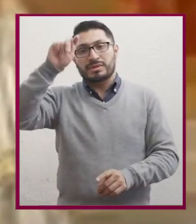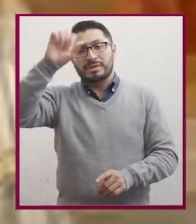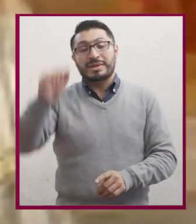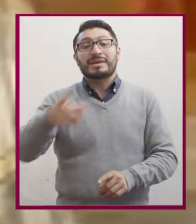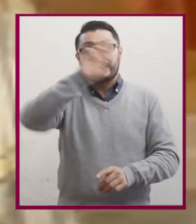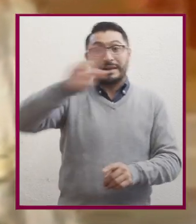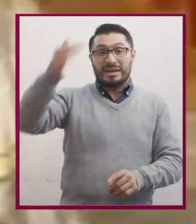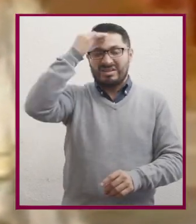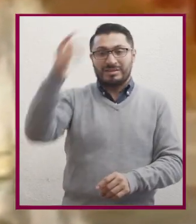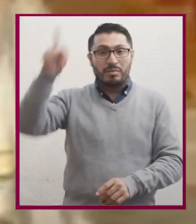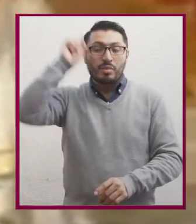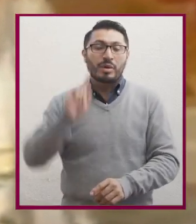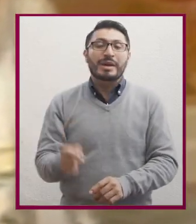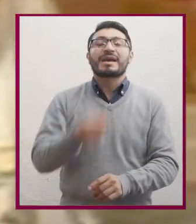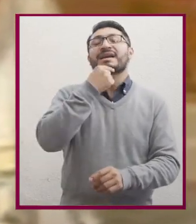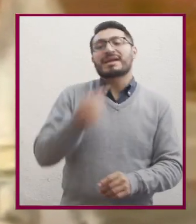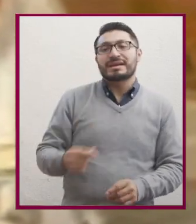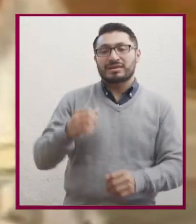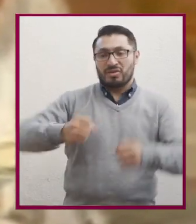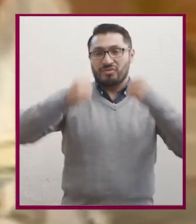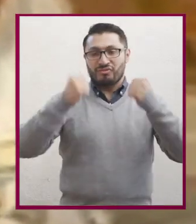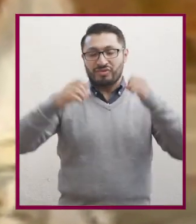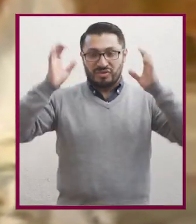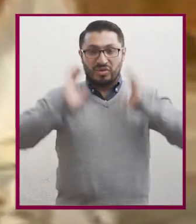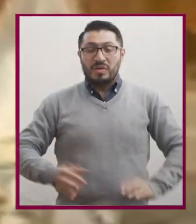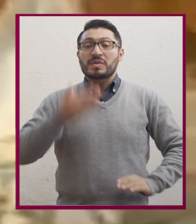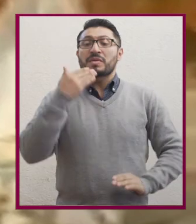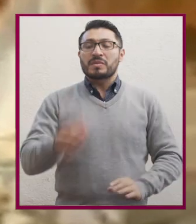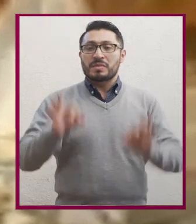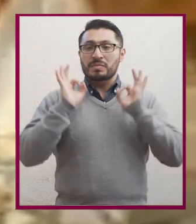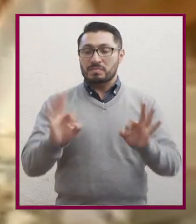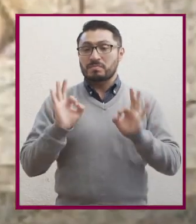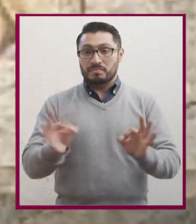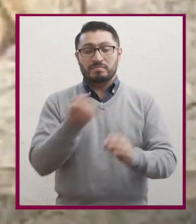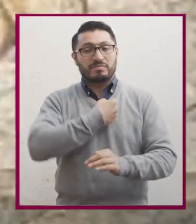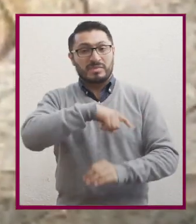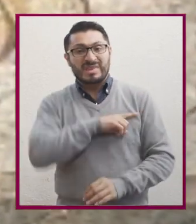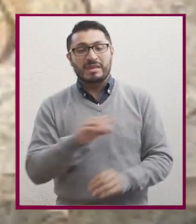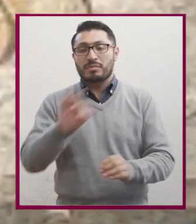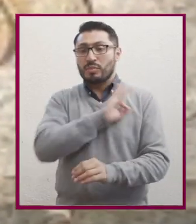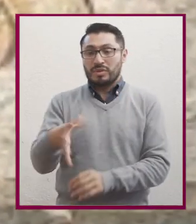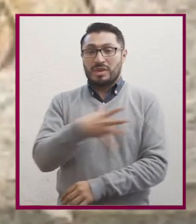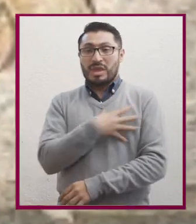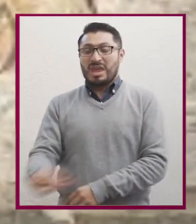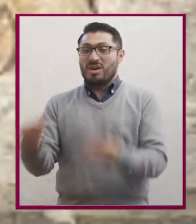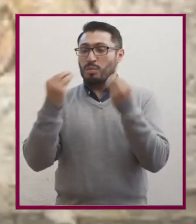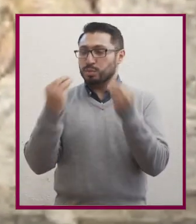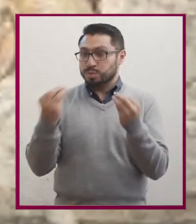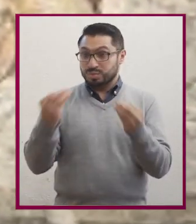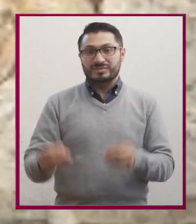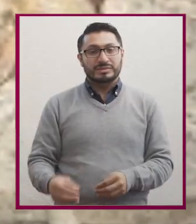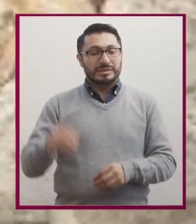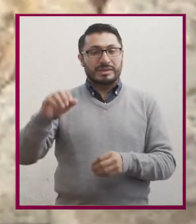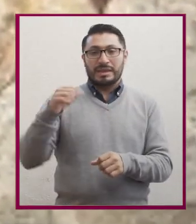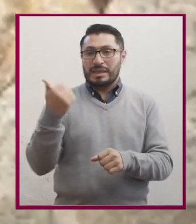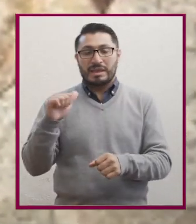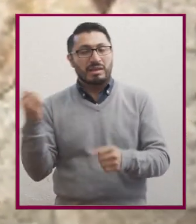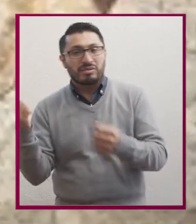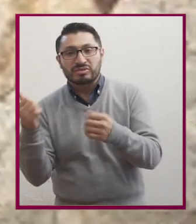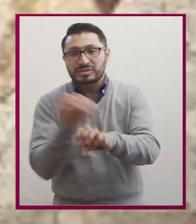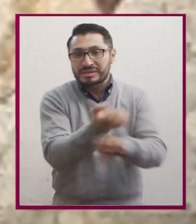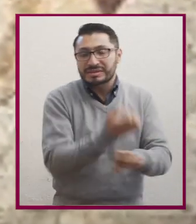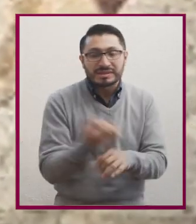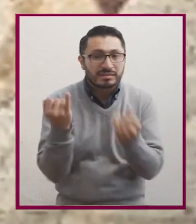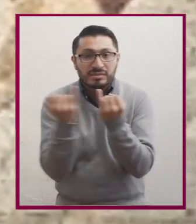sanas y físicamente activas podían dar a luz y criar muchos hijos. Al igual que en las otras ciudades-estado, a las mujeres no